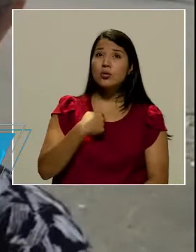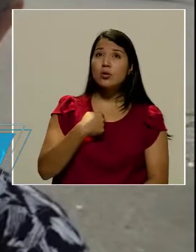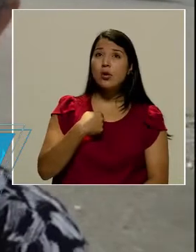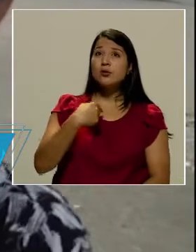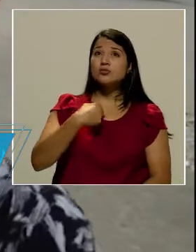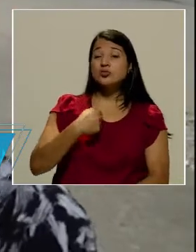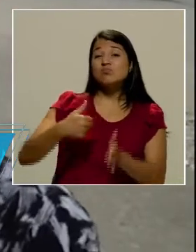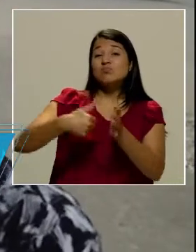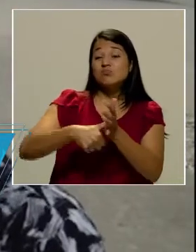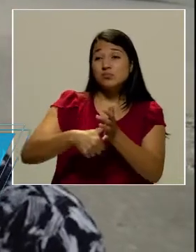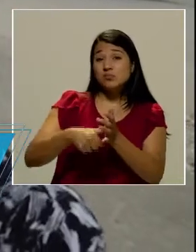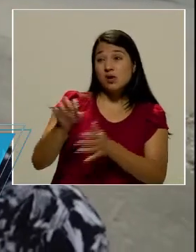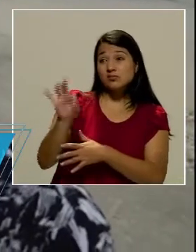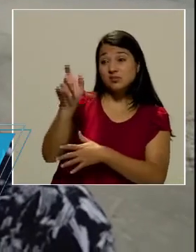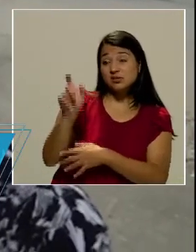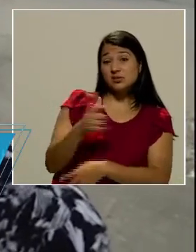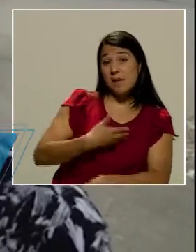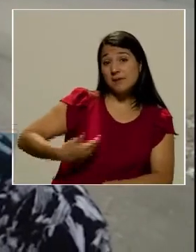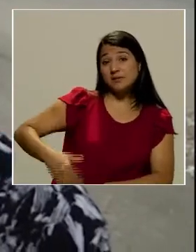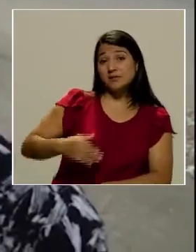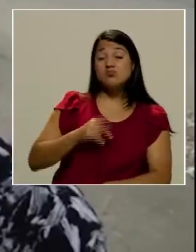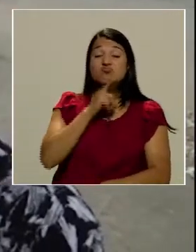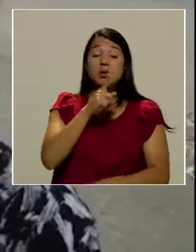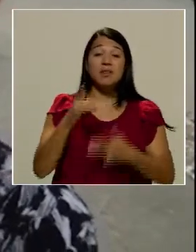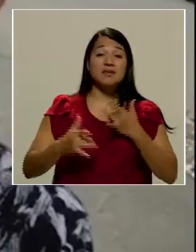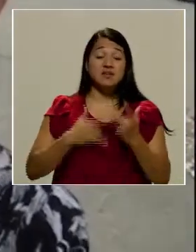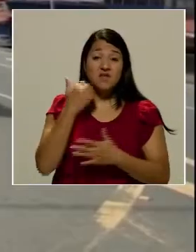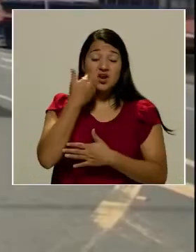presidente. Y la verdad que me siento muy avergonzada.